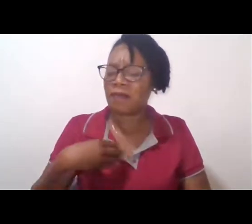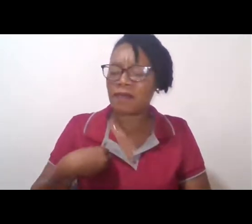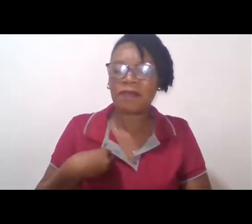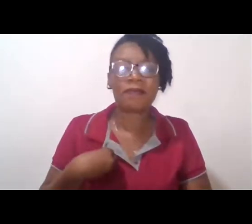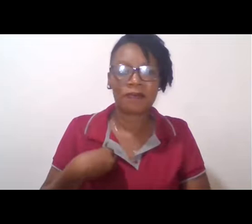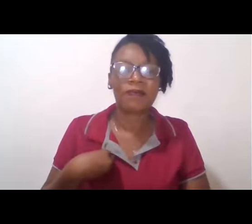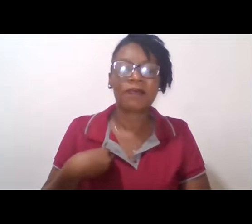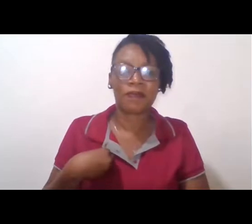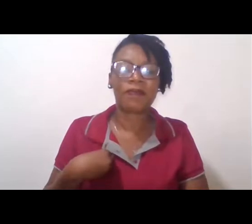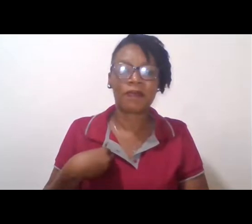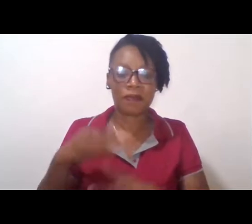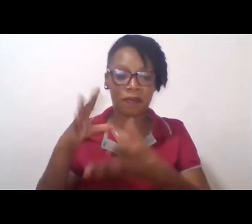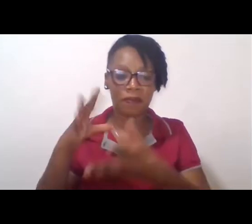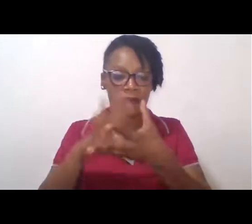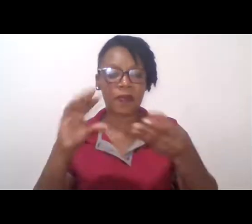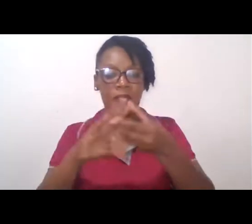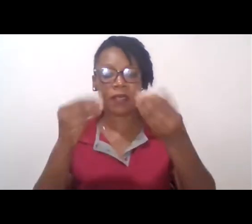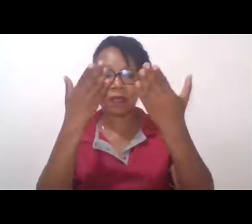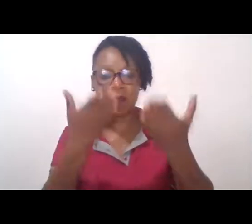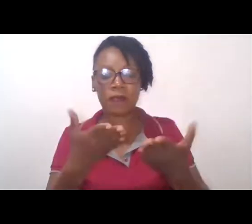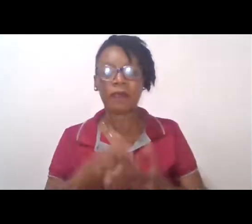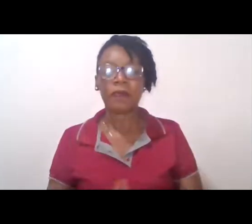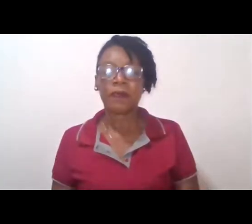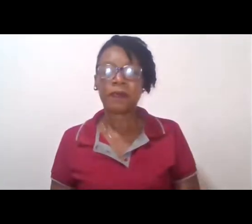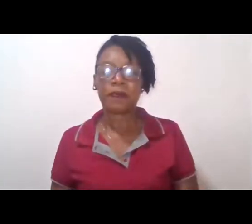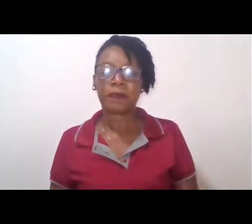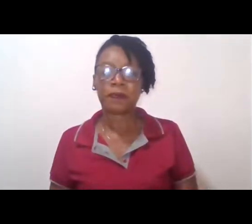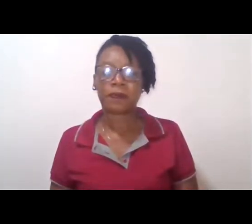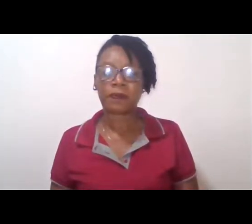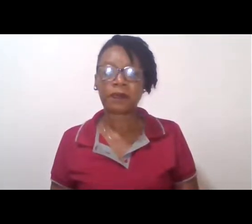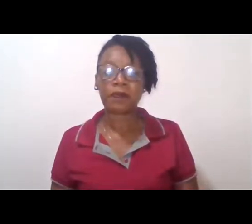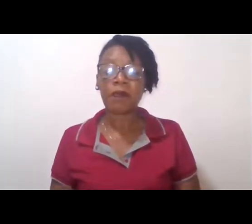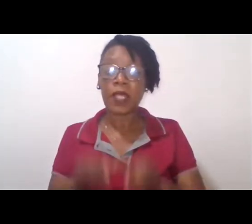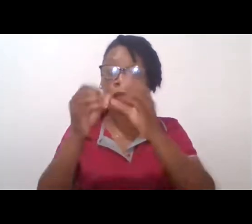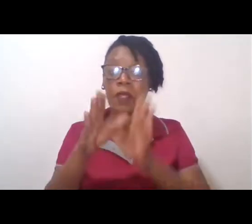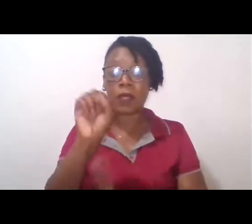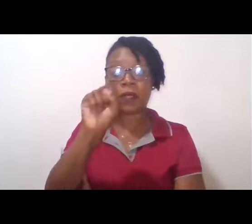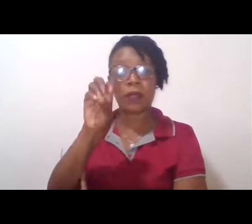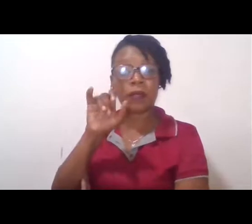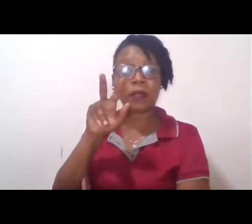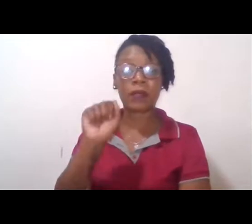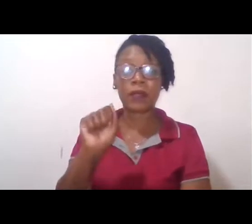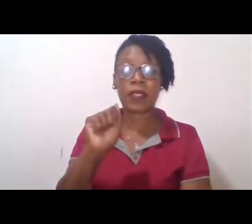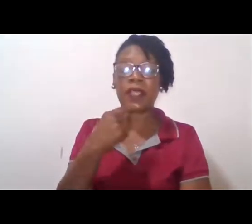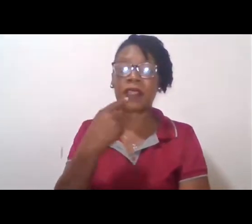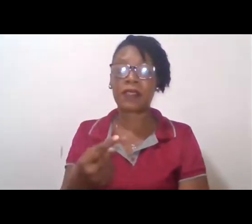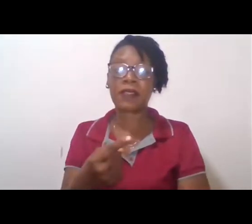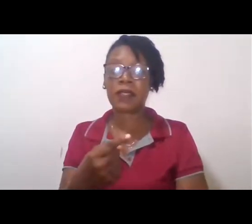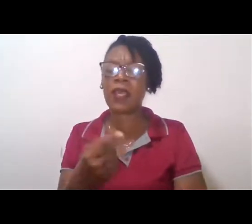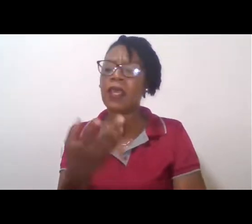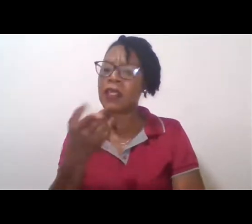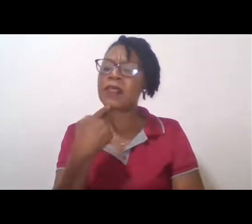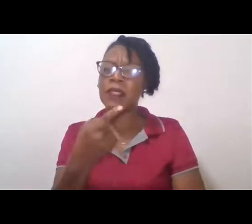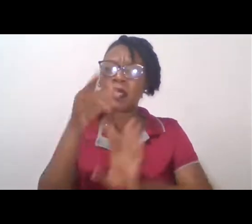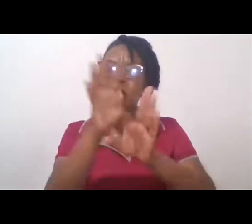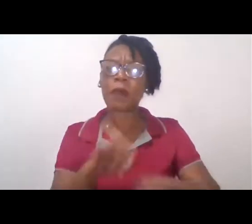es un comentario para la facilitadora. Y la profesora Sonia Guevara López plantea que es muy importante